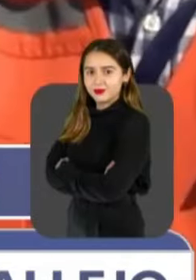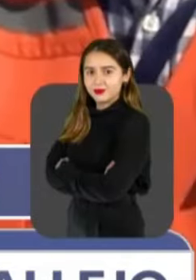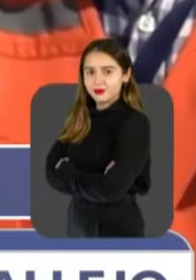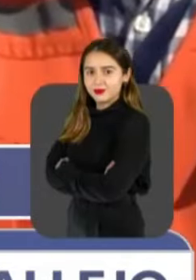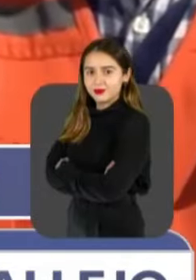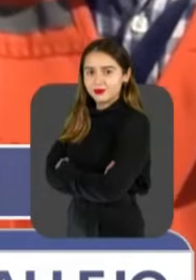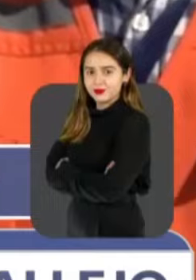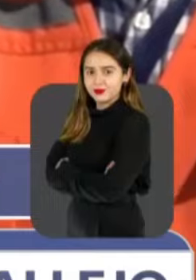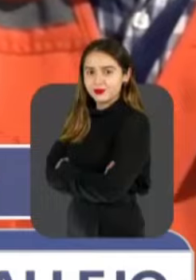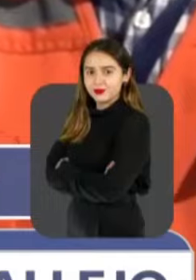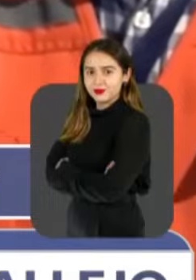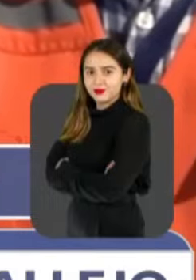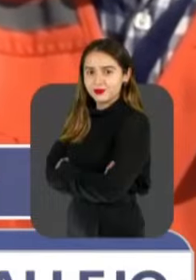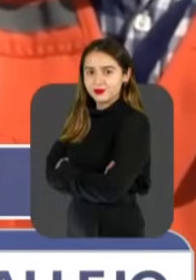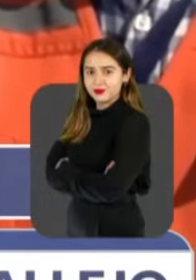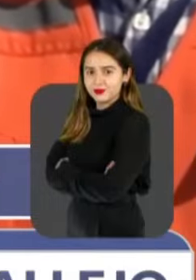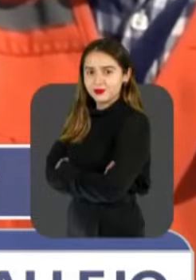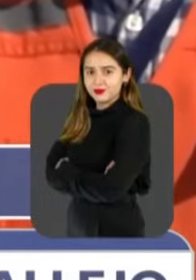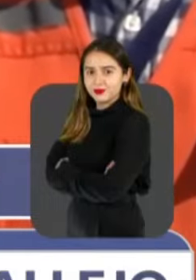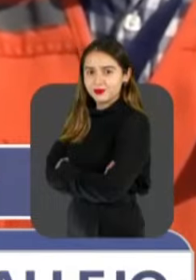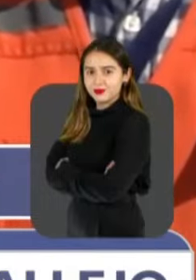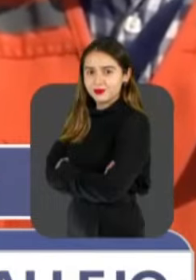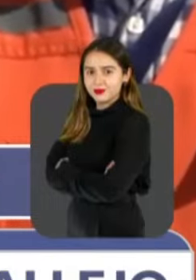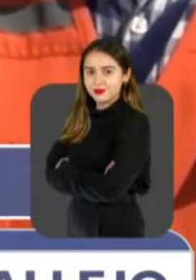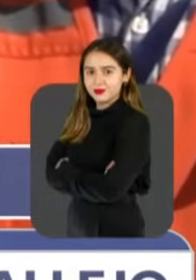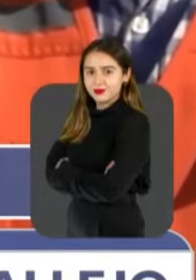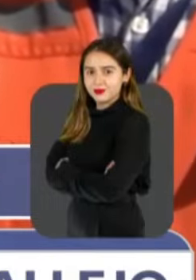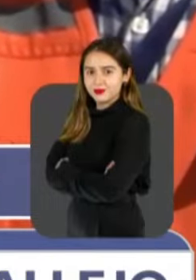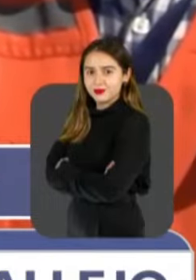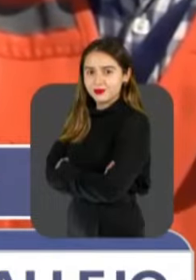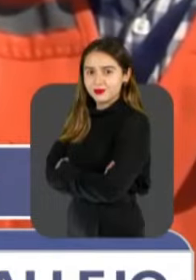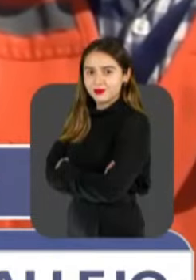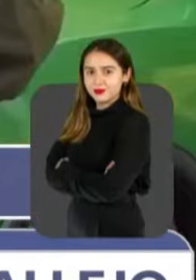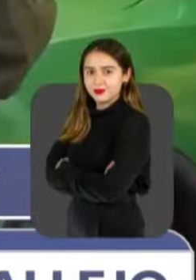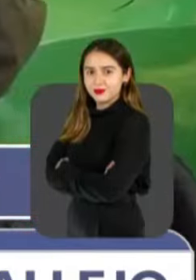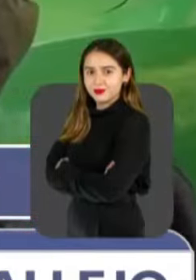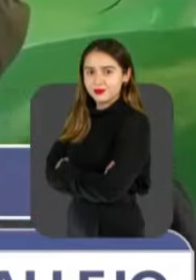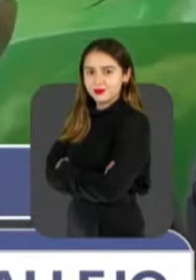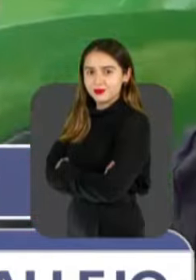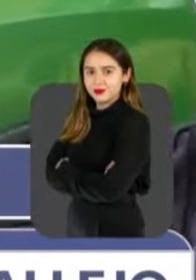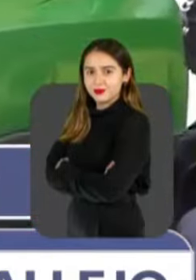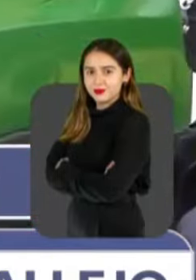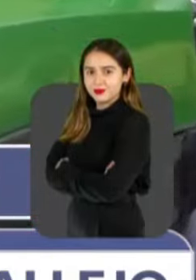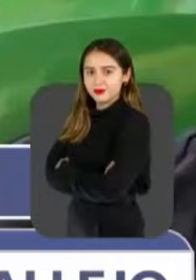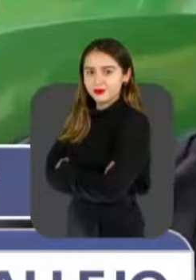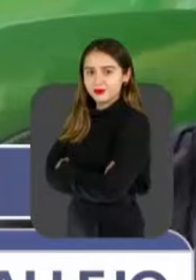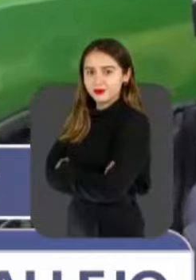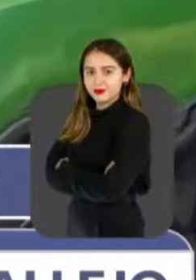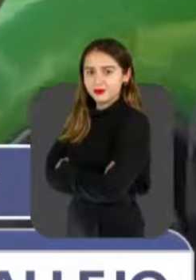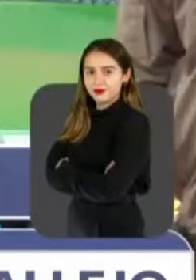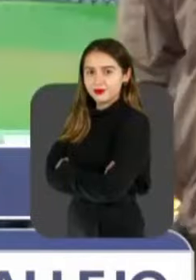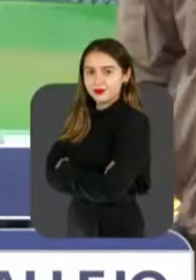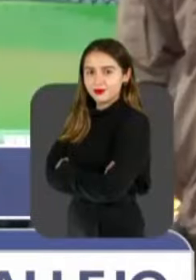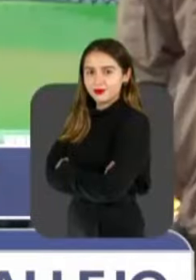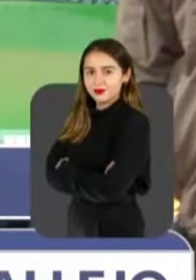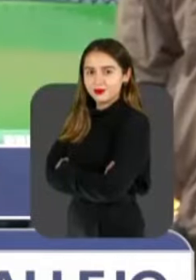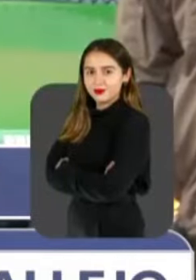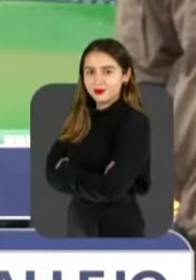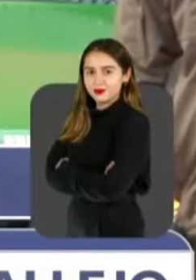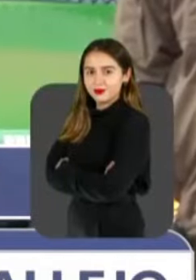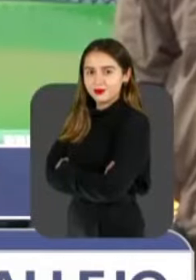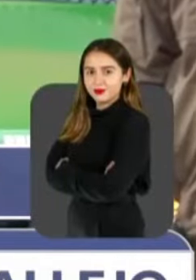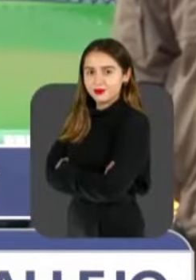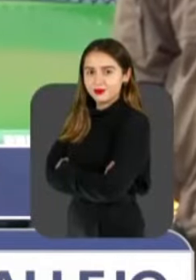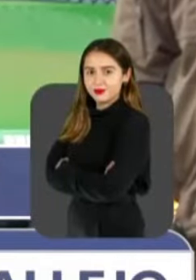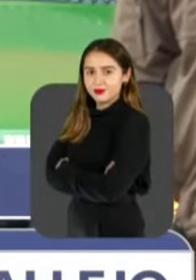y aseguró que se nota que llegaron de la universidad al gobierno. Dichos que molestaron en La Moneda y llevaron a que la ministra vocera la llamara a la